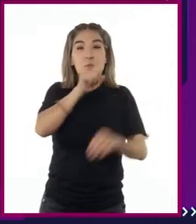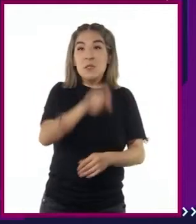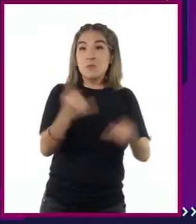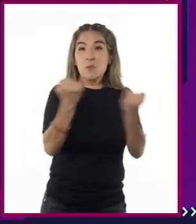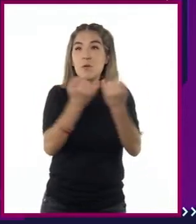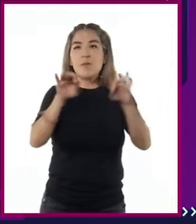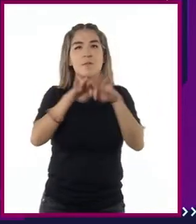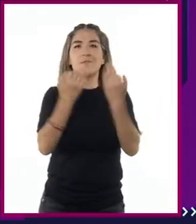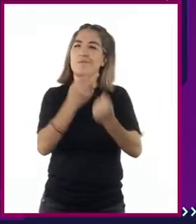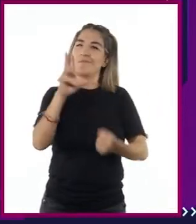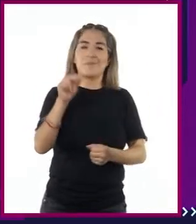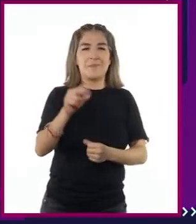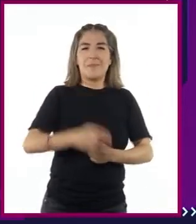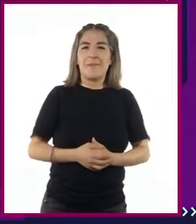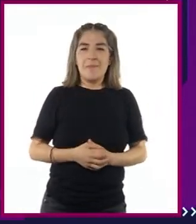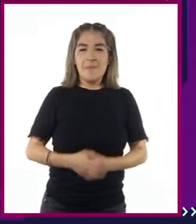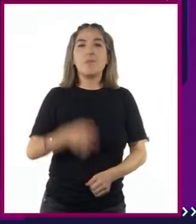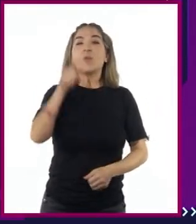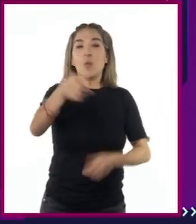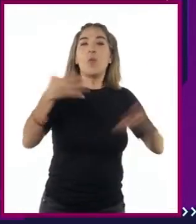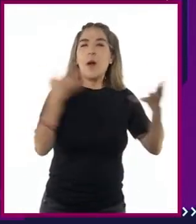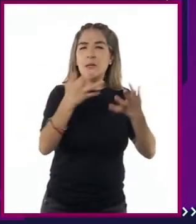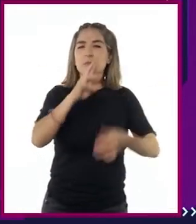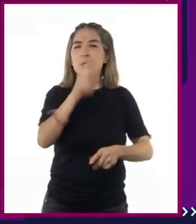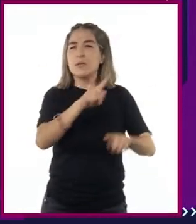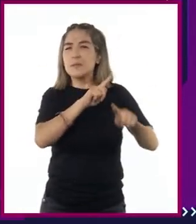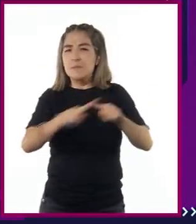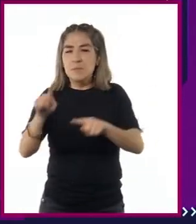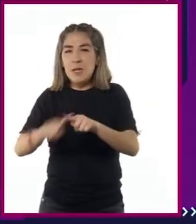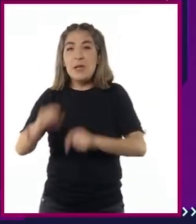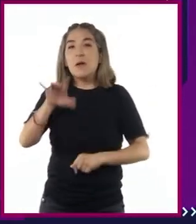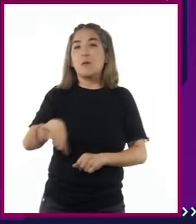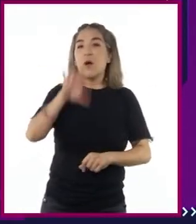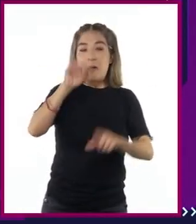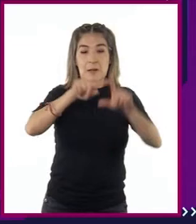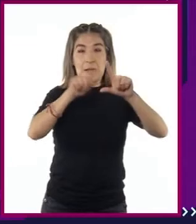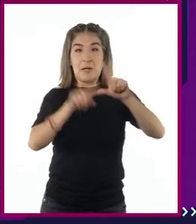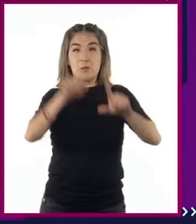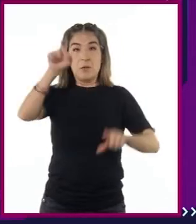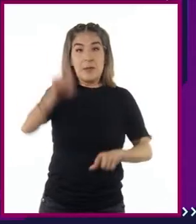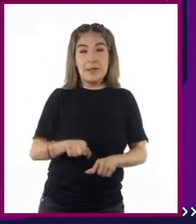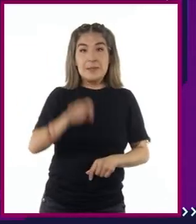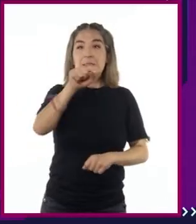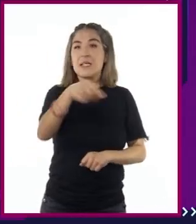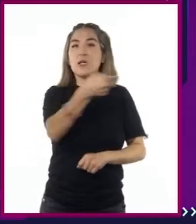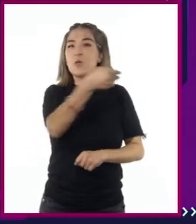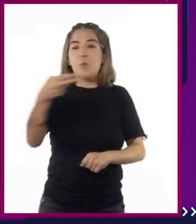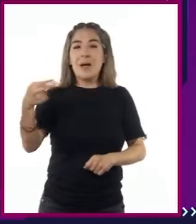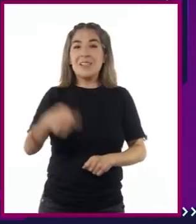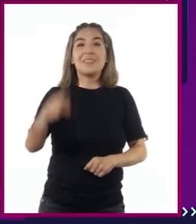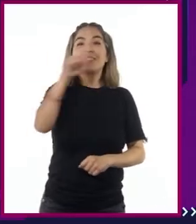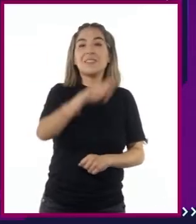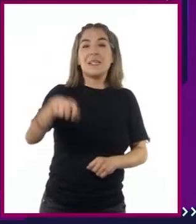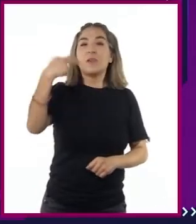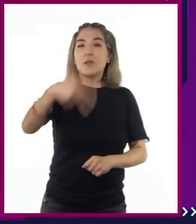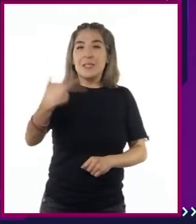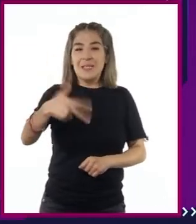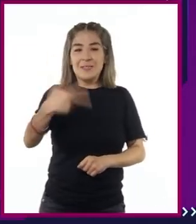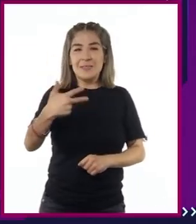él. Realizando operaciones, se obtiene que el ángulo X es igual a 113